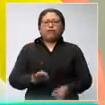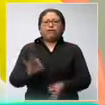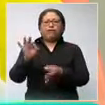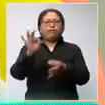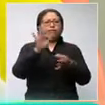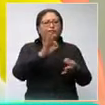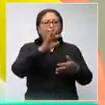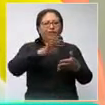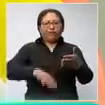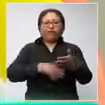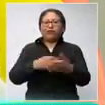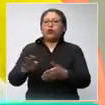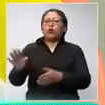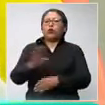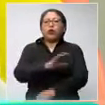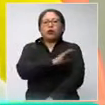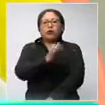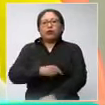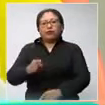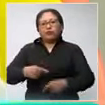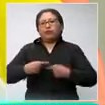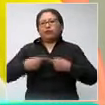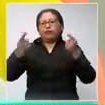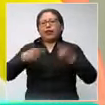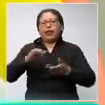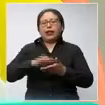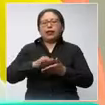a la agenda de las autoridades que tienen que conocerlo. Se les va a